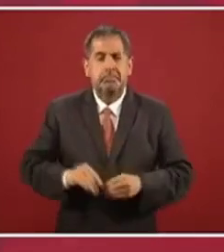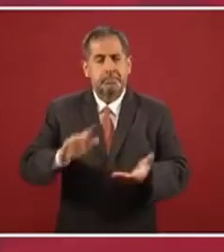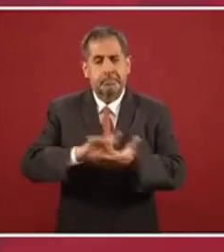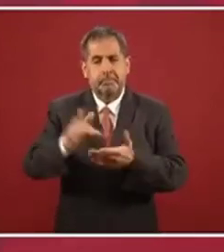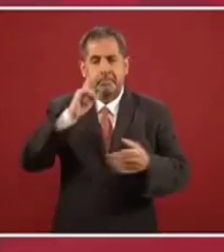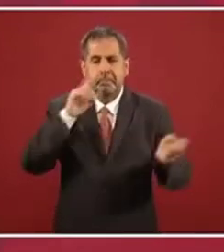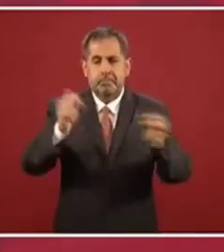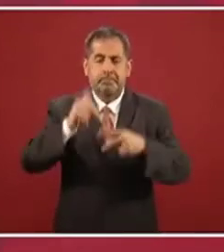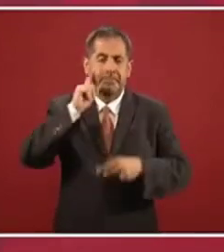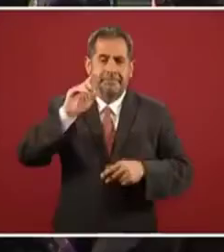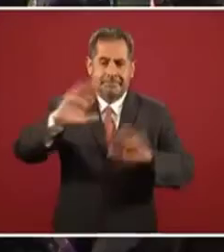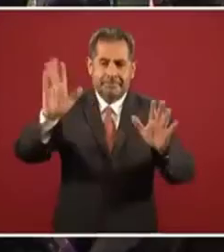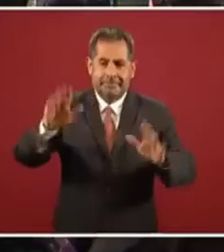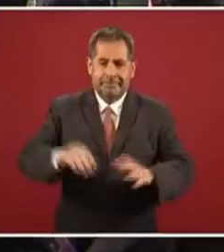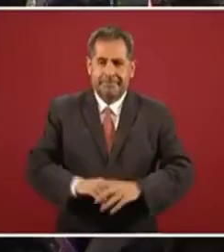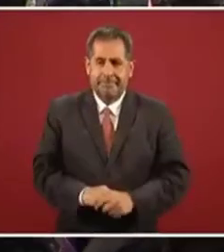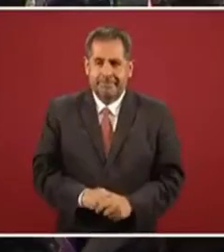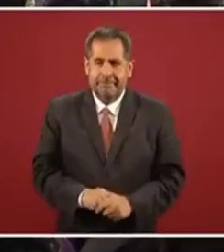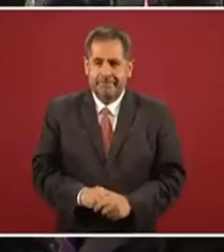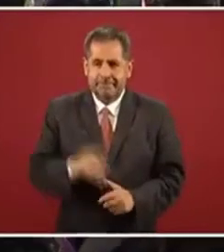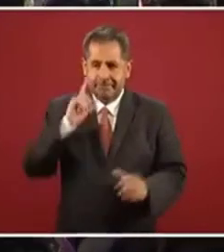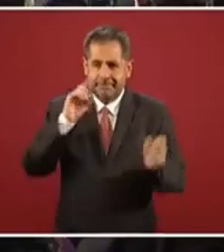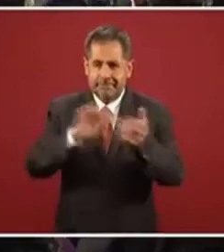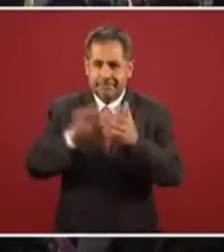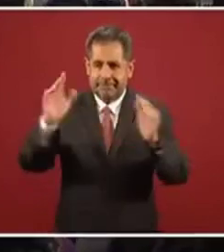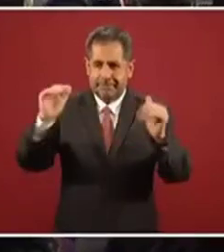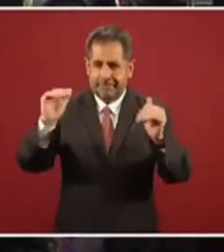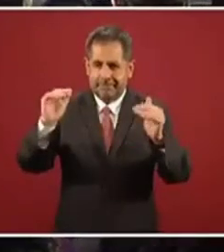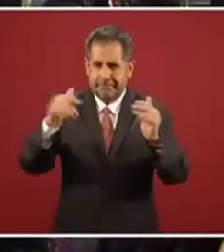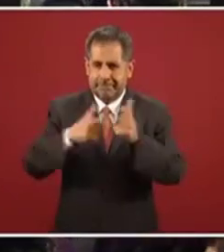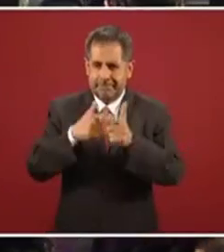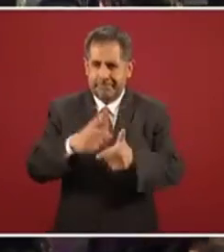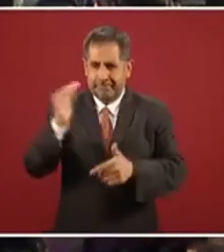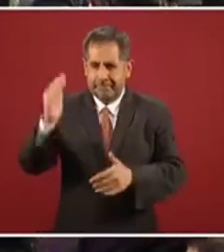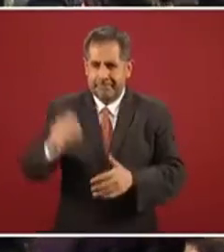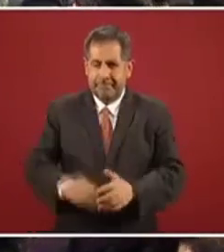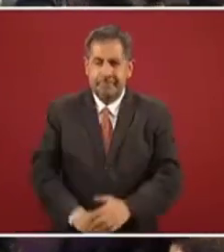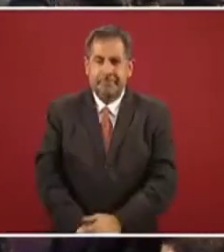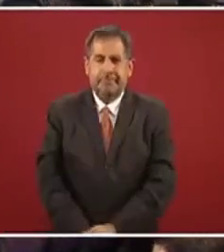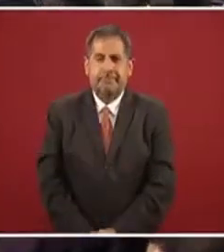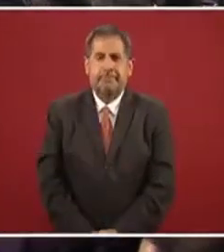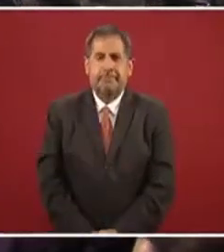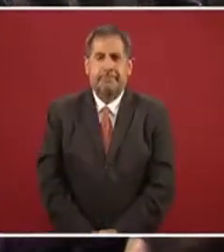muchas gracias, nos vemos mañana. Nos vemos mañana, seguimos adelante.